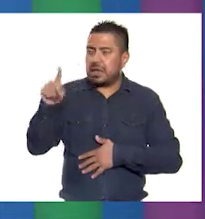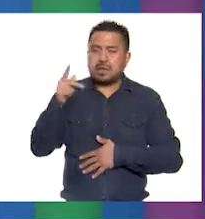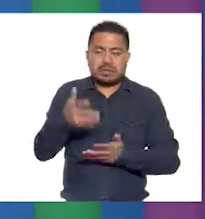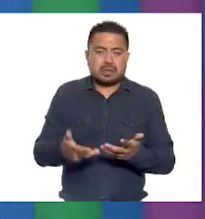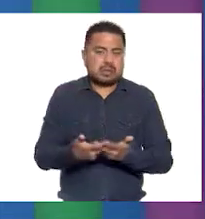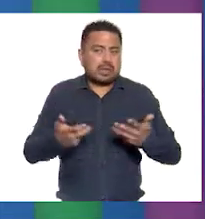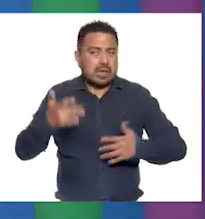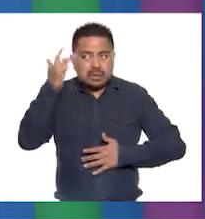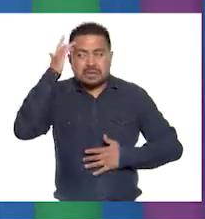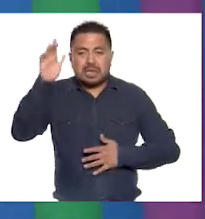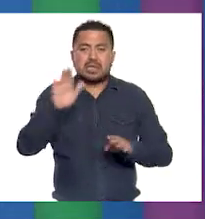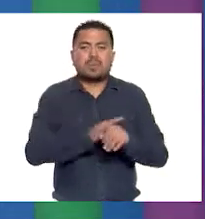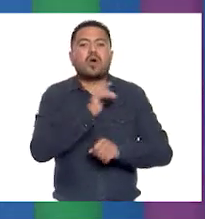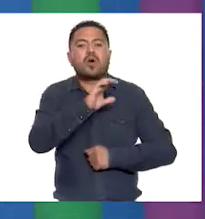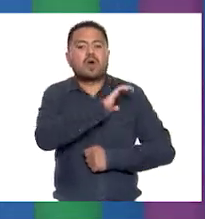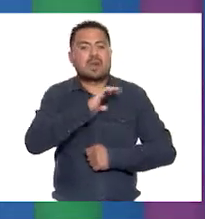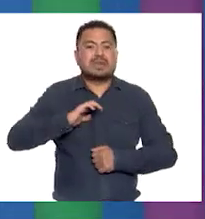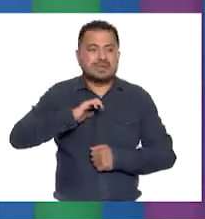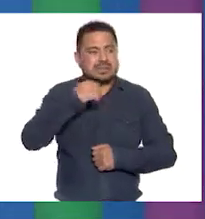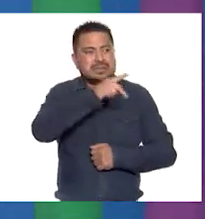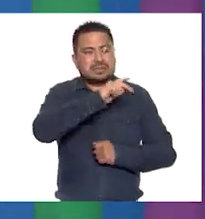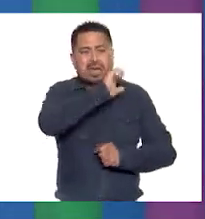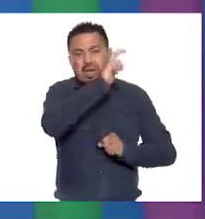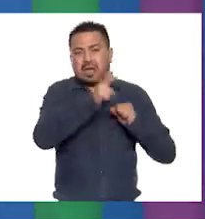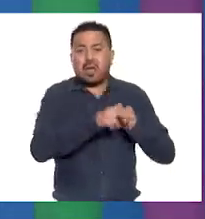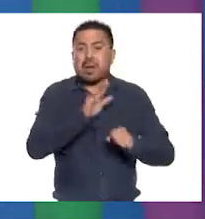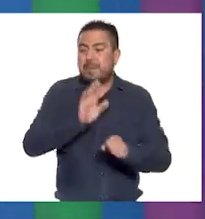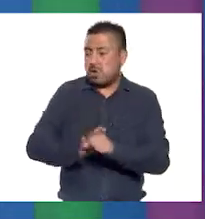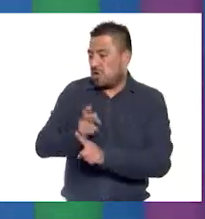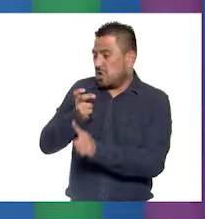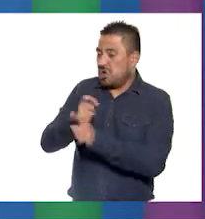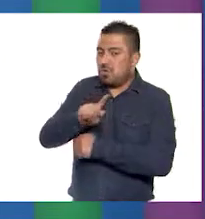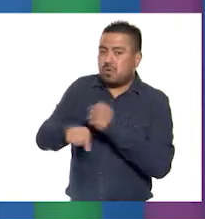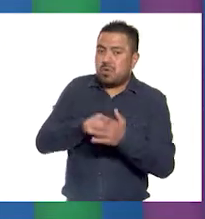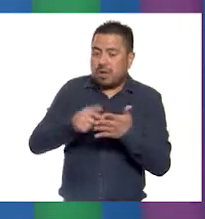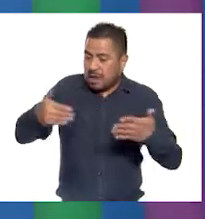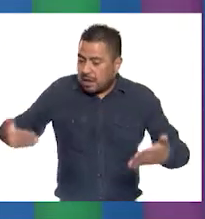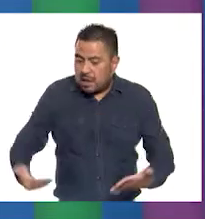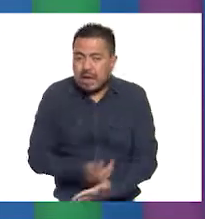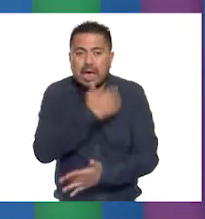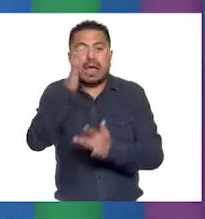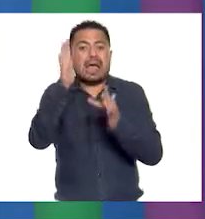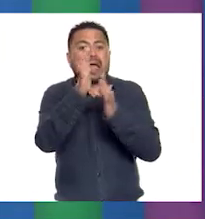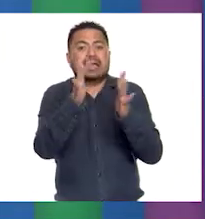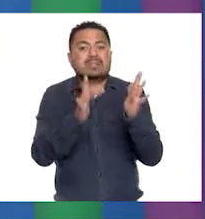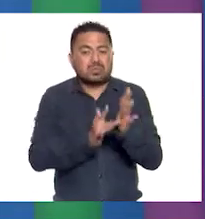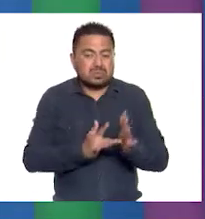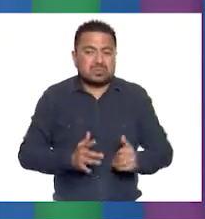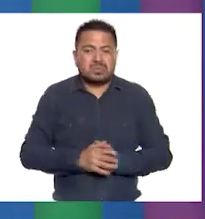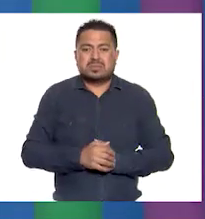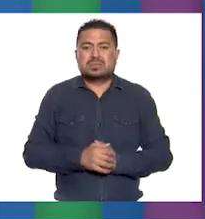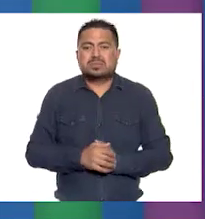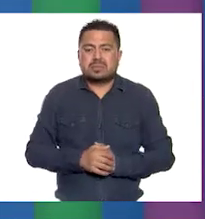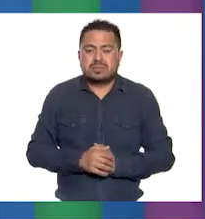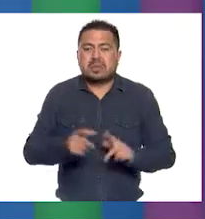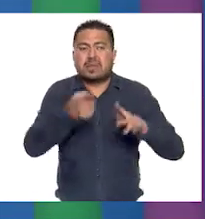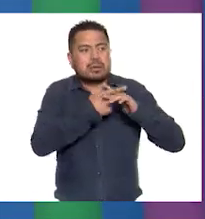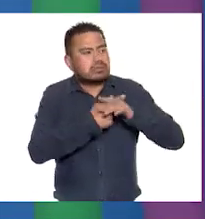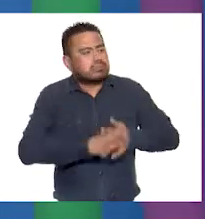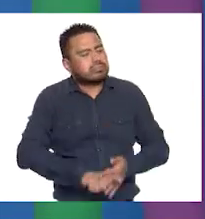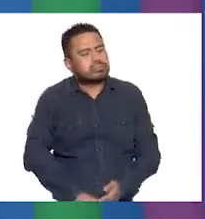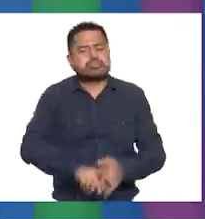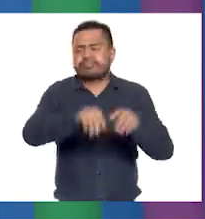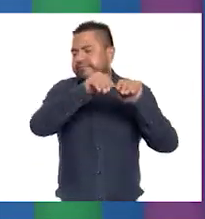Santa por los cristianos europeos, por ser ahí el lugar de nacimiento de Jesús. Desde el inicio